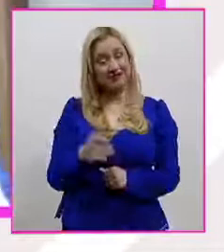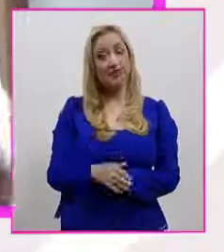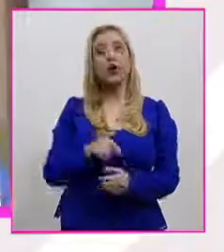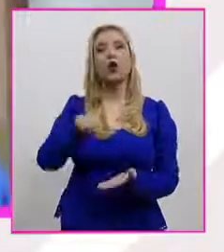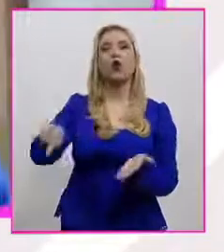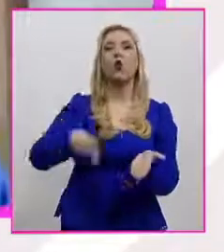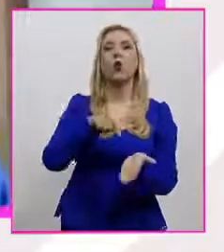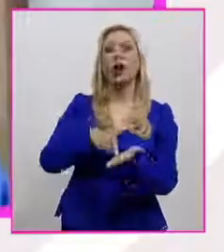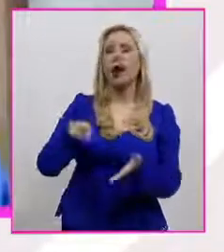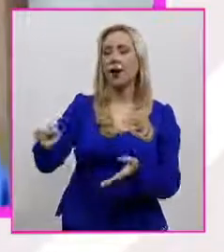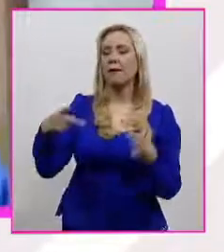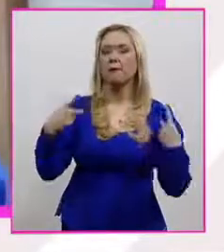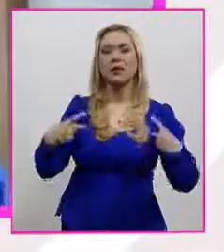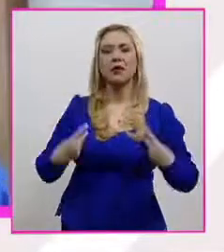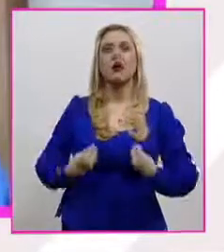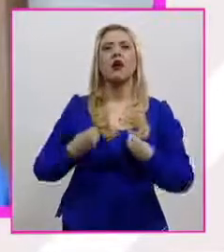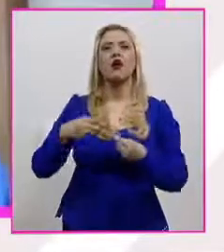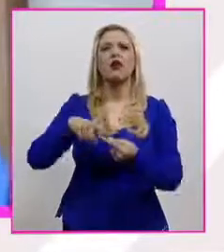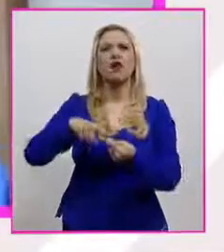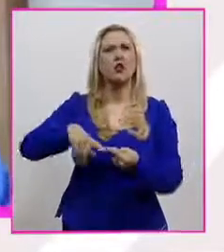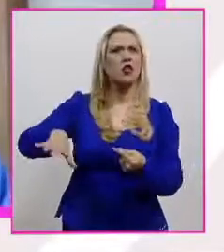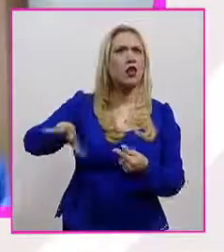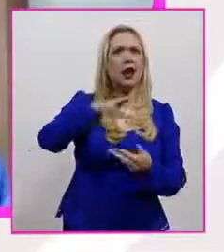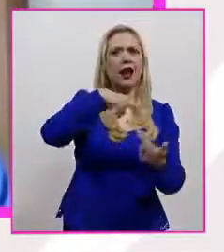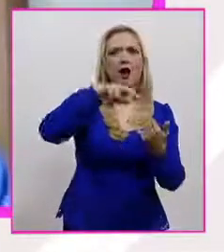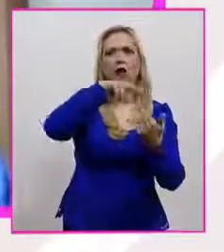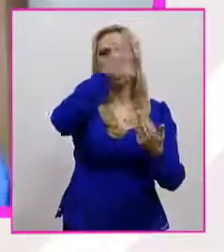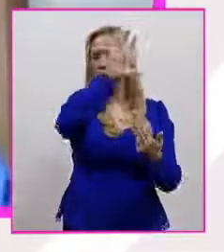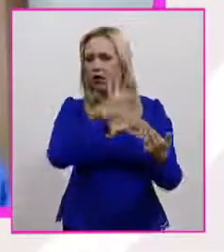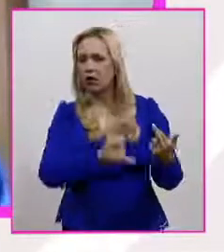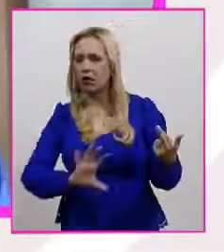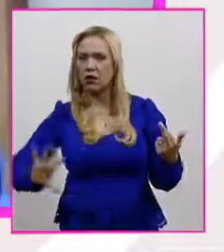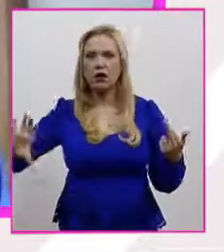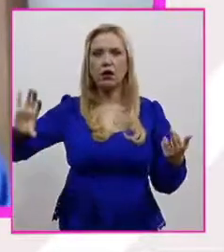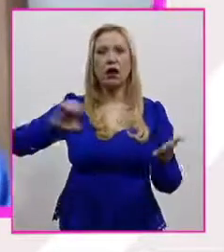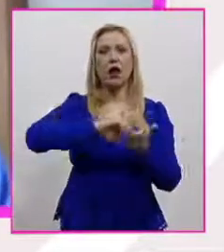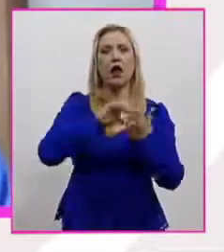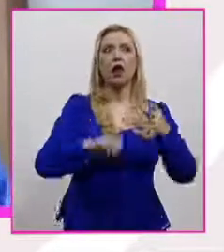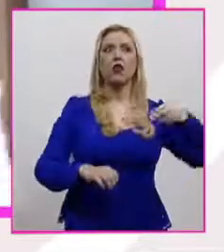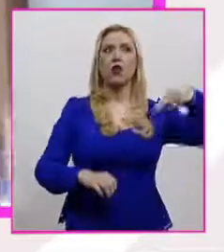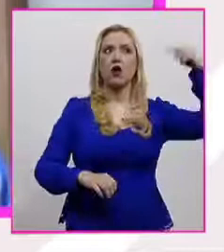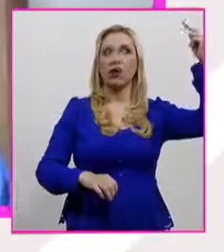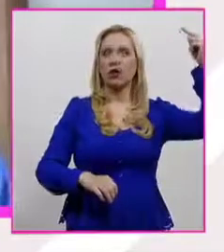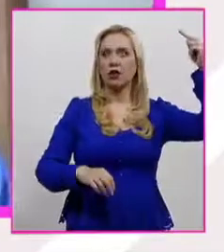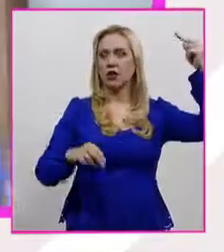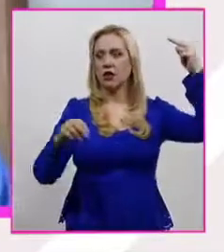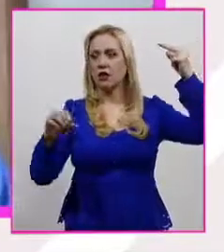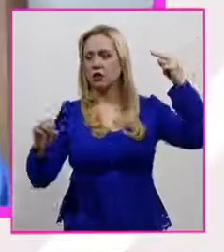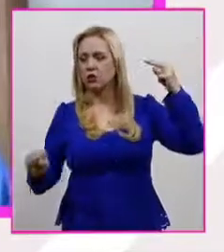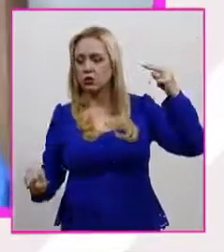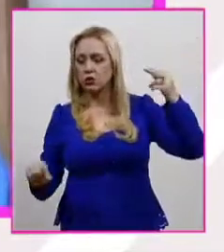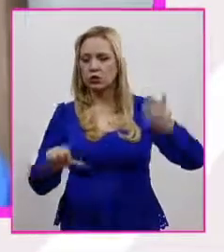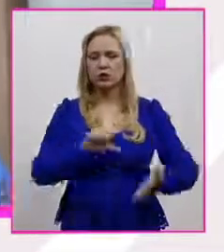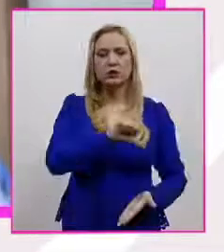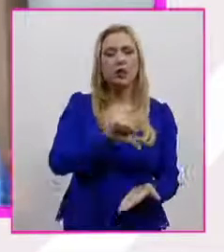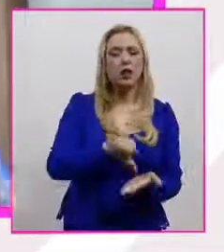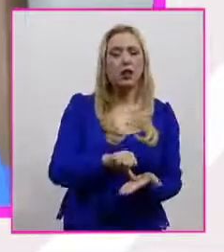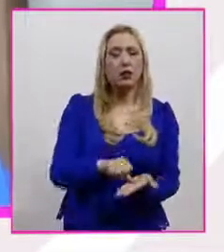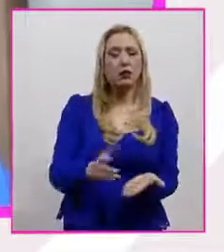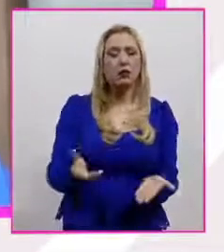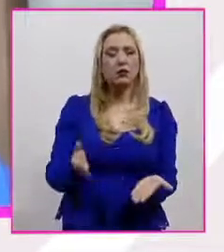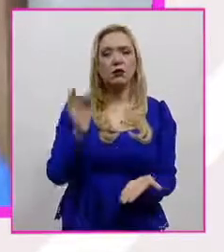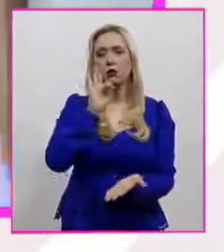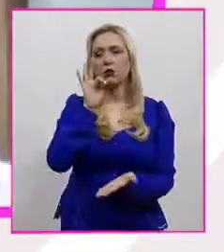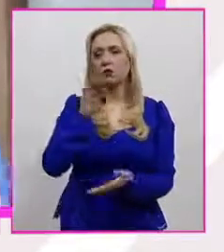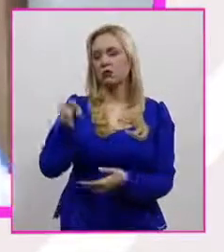persona, la riqueza de origen en términos de los recursos económicos del hogar en donde vivía cuando tenía 14 años, es decir,